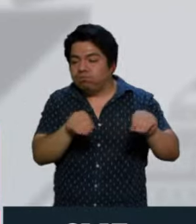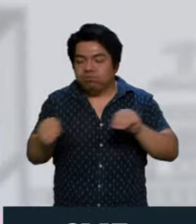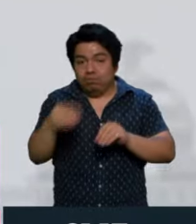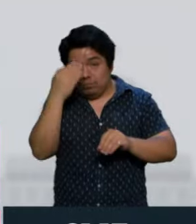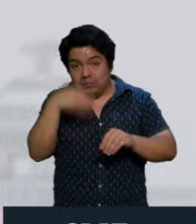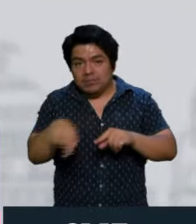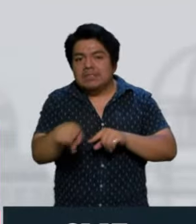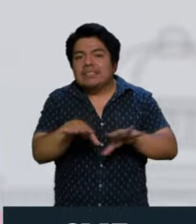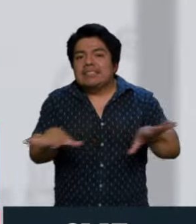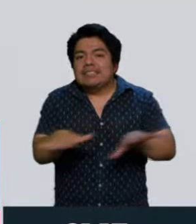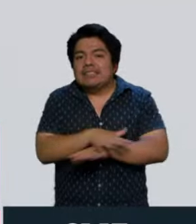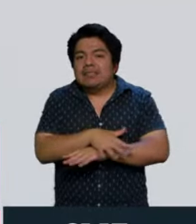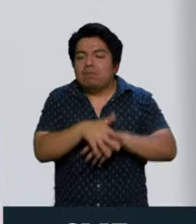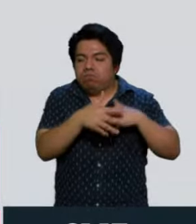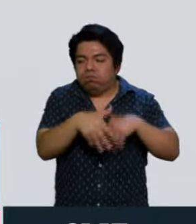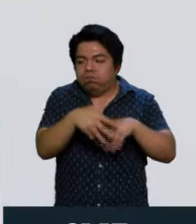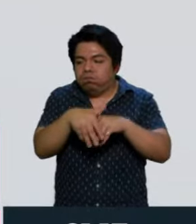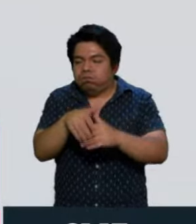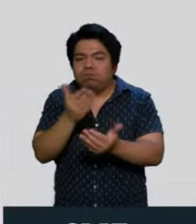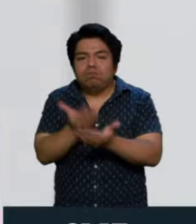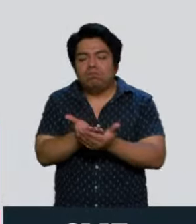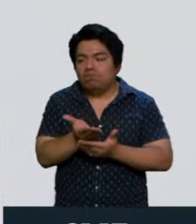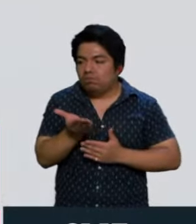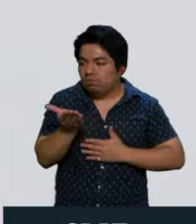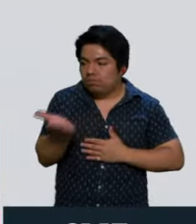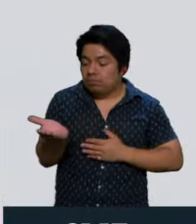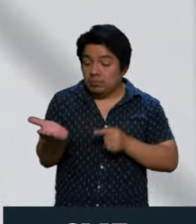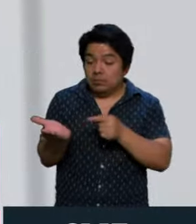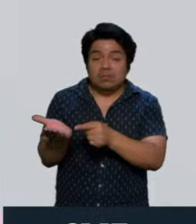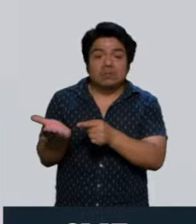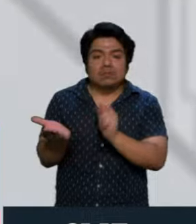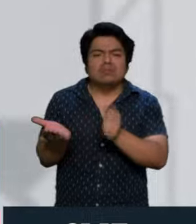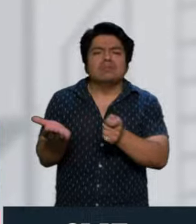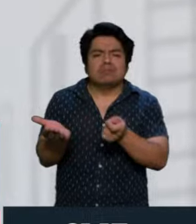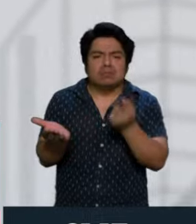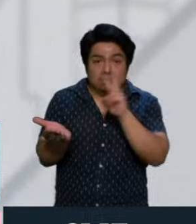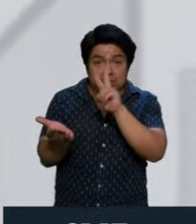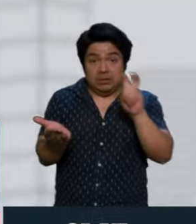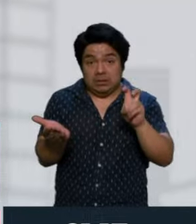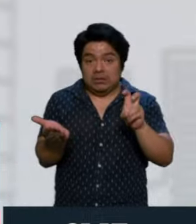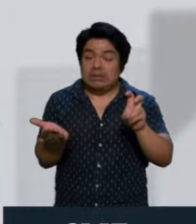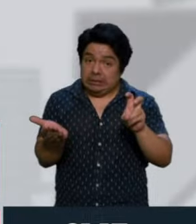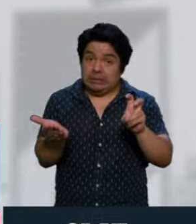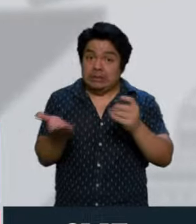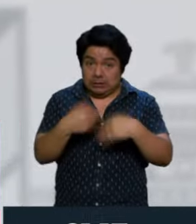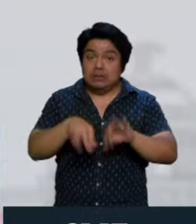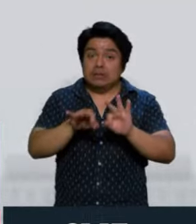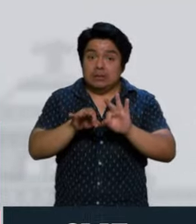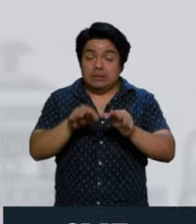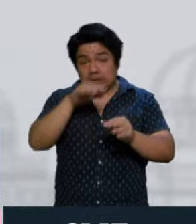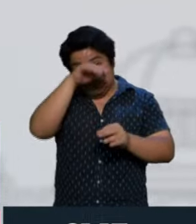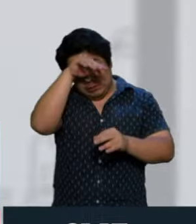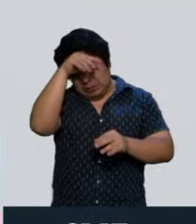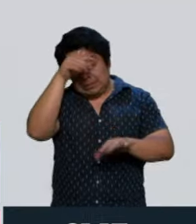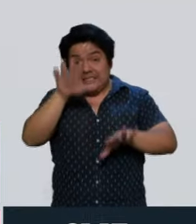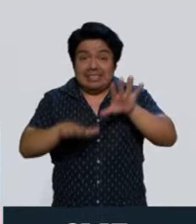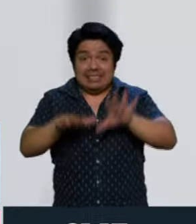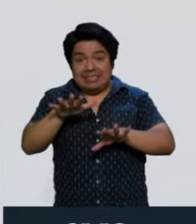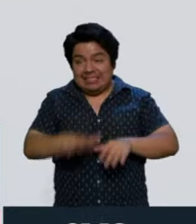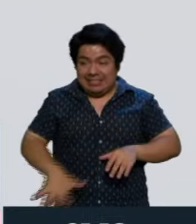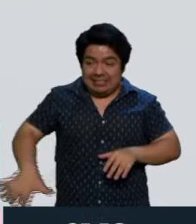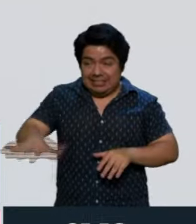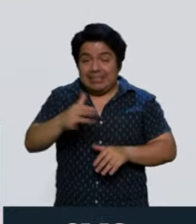han puesto en la agenda un tema fundamental, y es las dificultades que una buena parte de las y